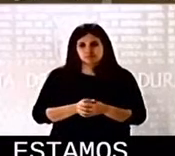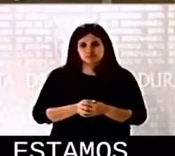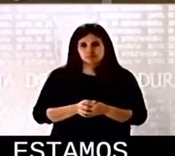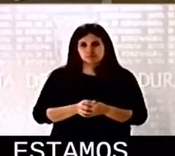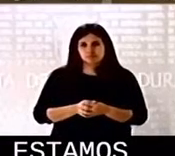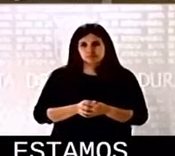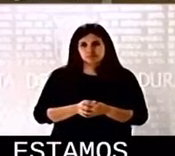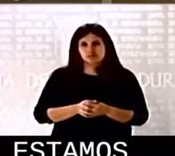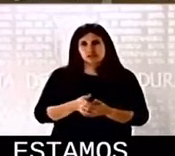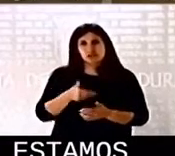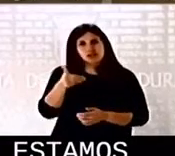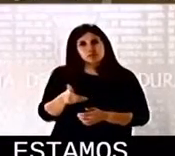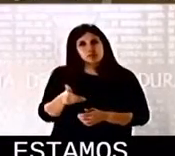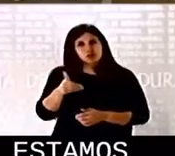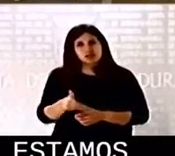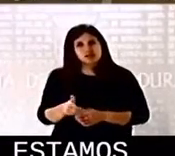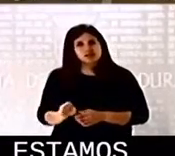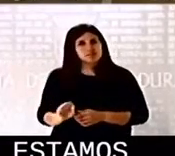importante